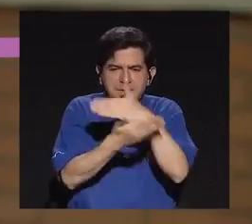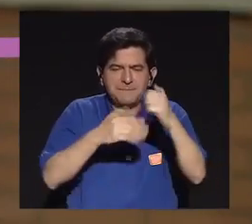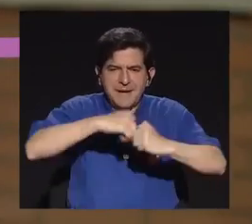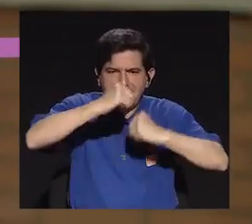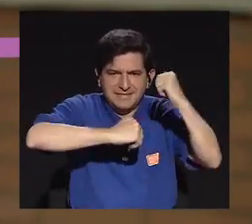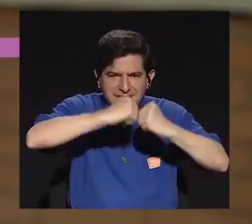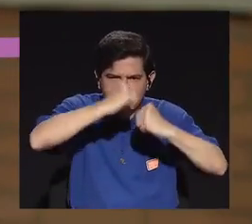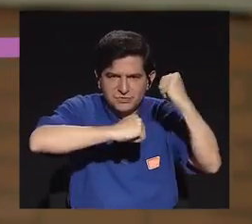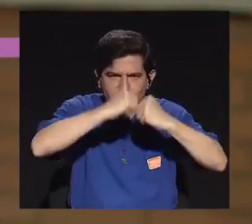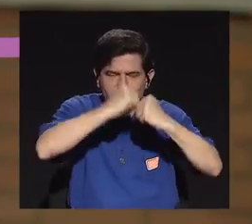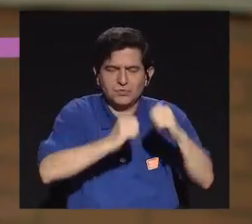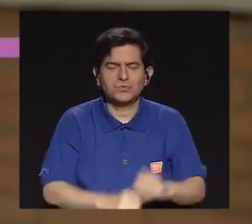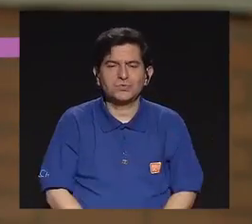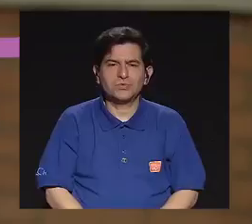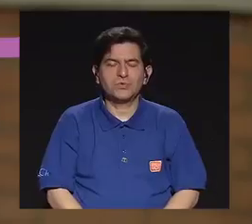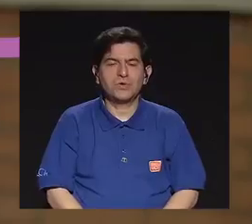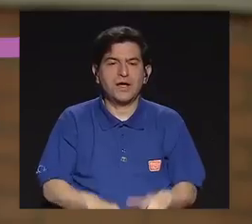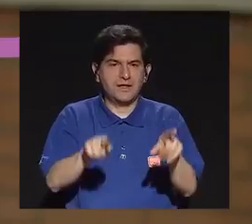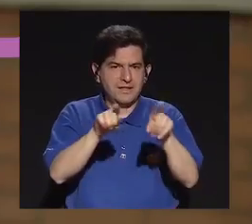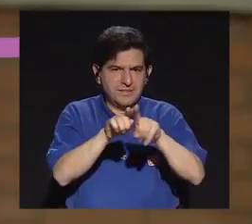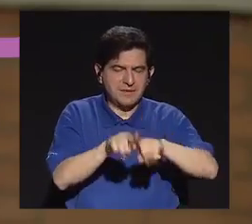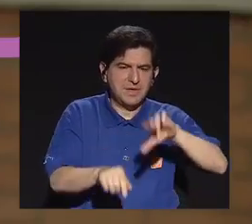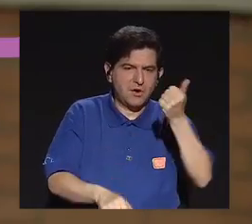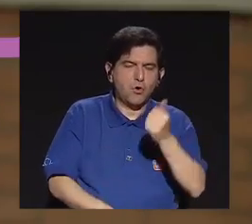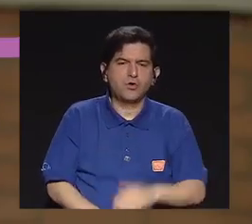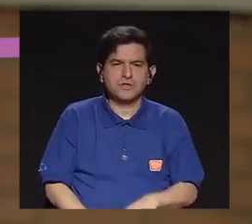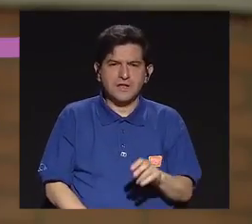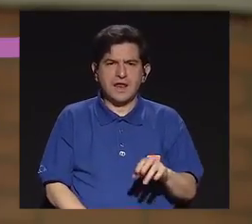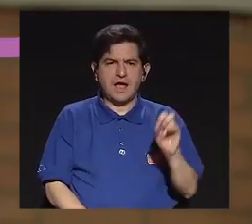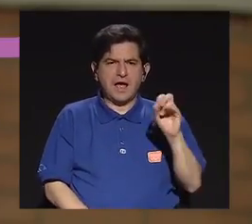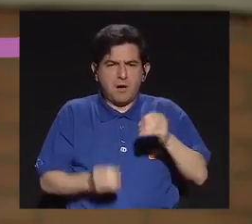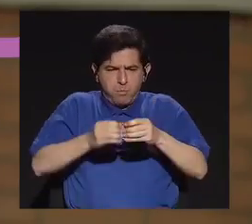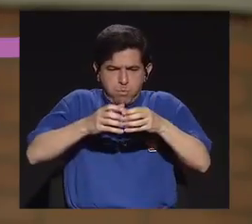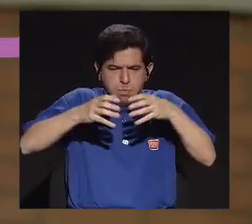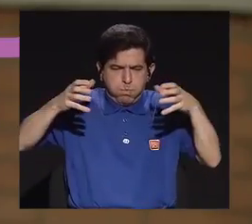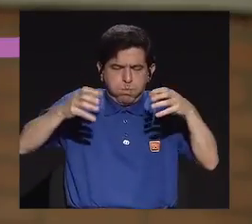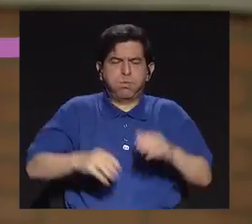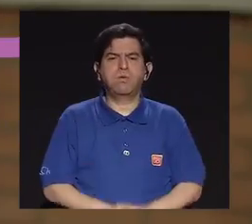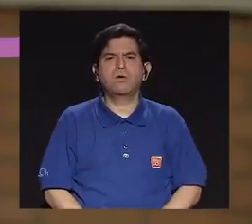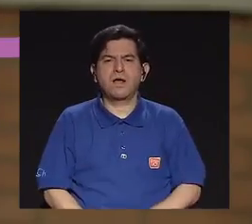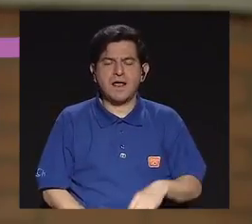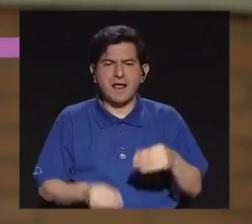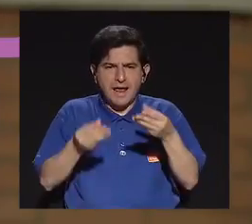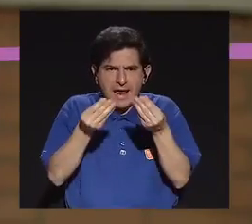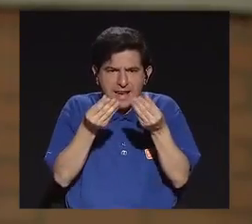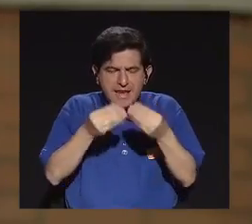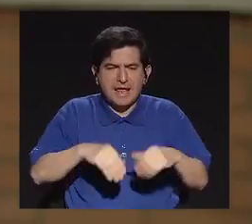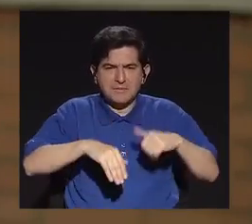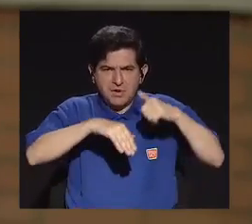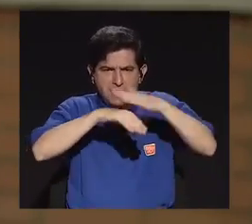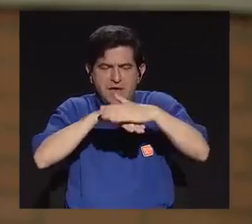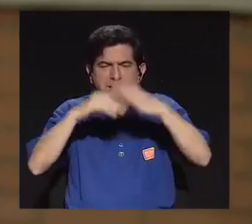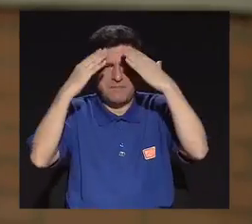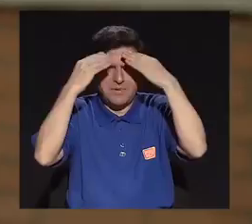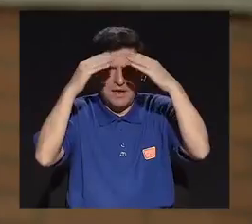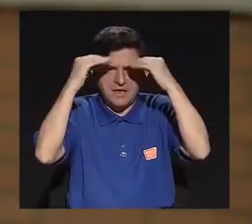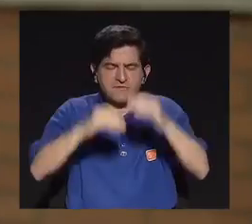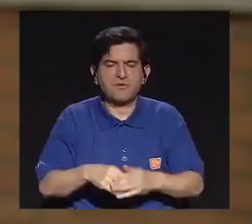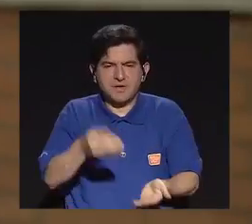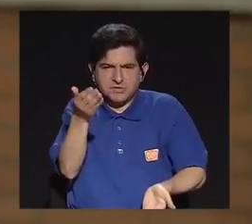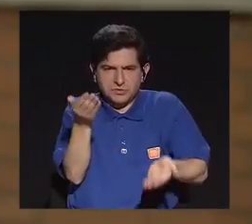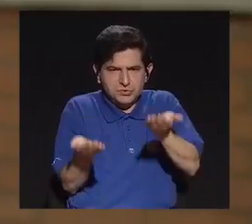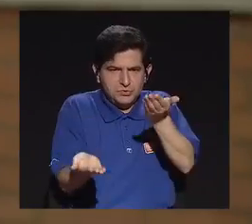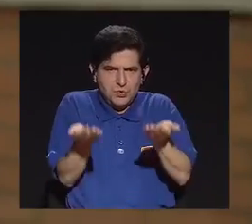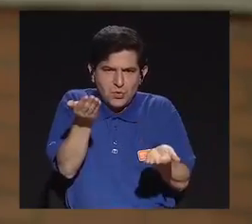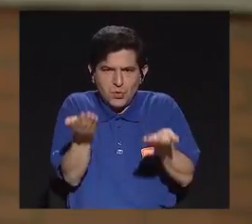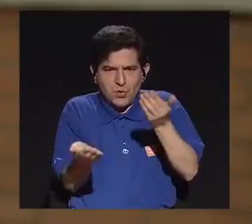modelo, una neuronitis vestibular, que es una inflamación del nervio vestibular, o sea, el que lleva la información del órgano del